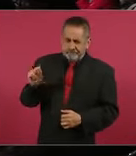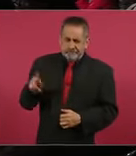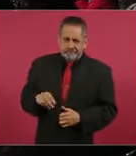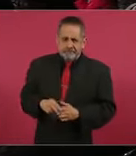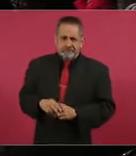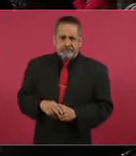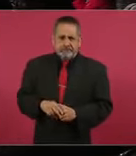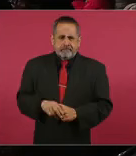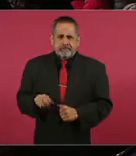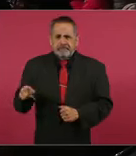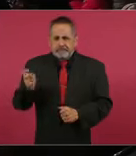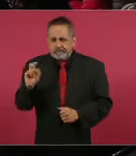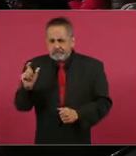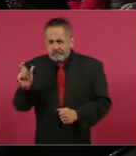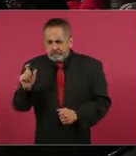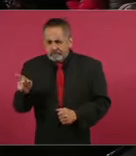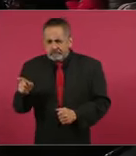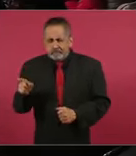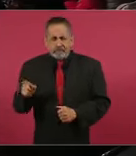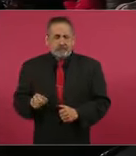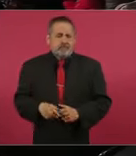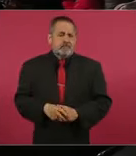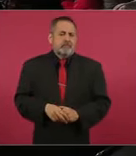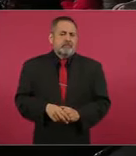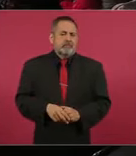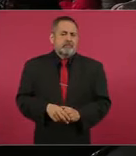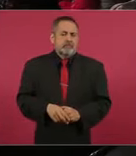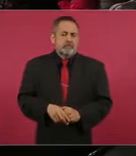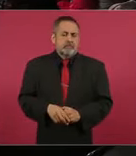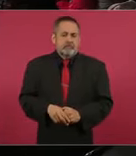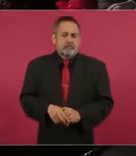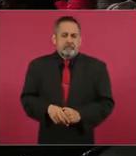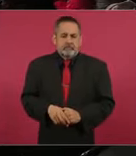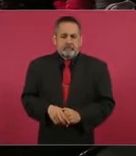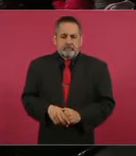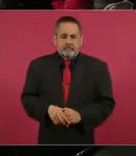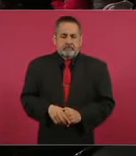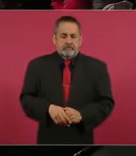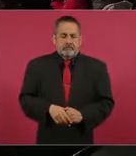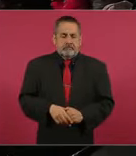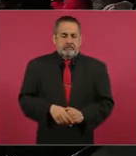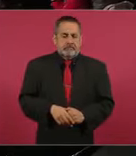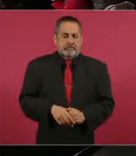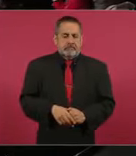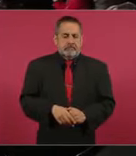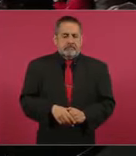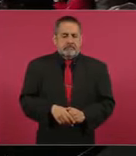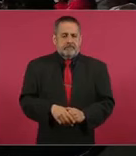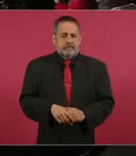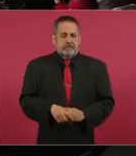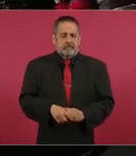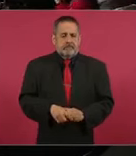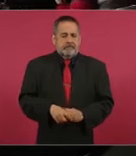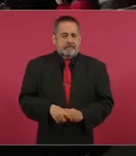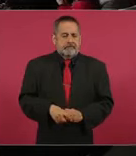¿Ese es de cuándo? Ese es de hace 4 días.